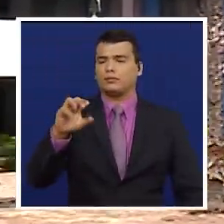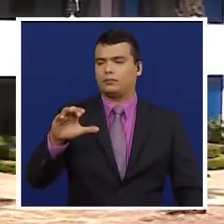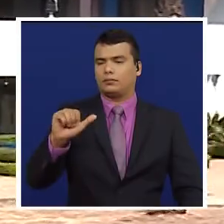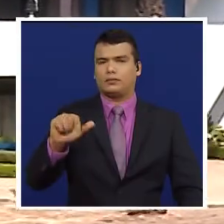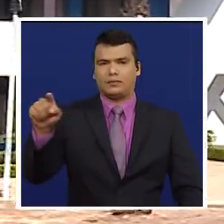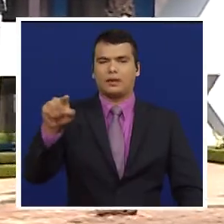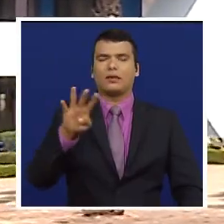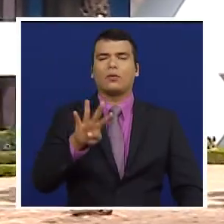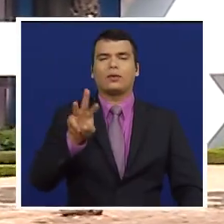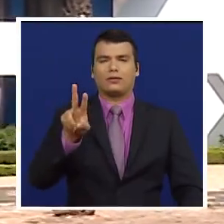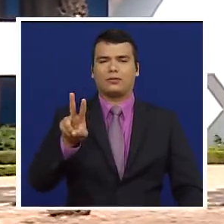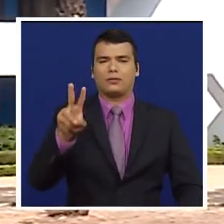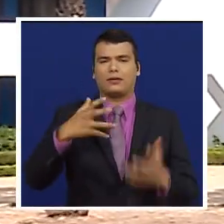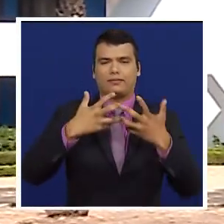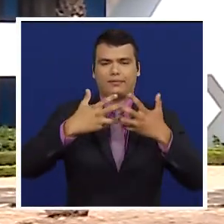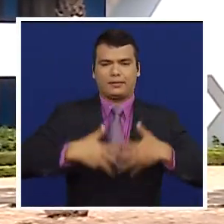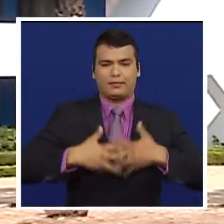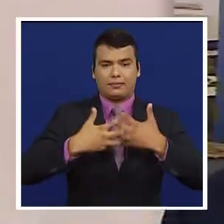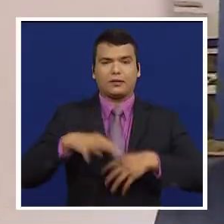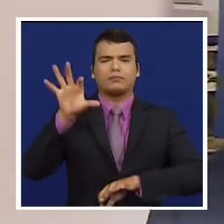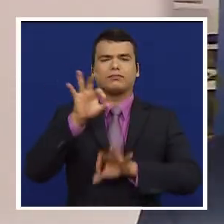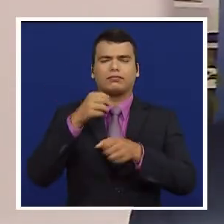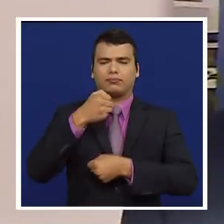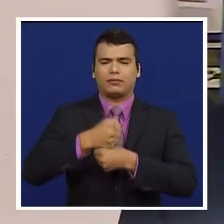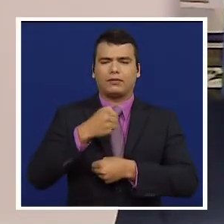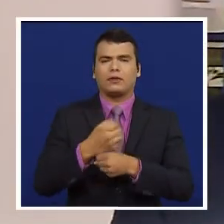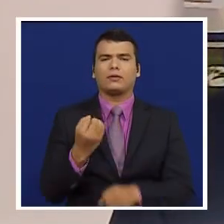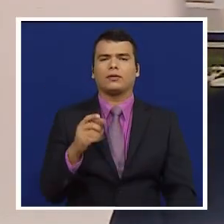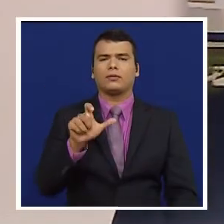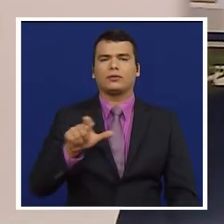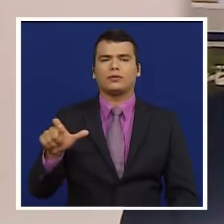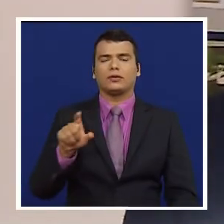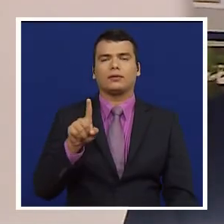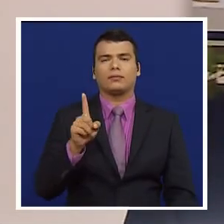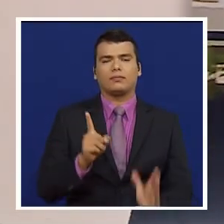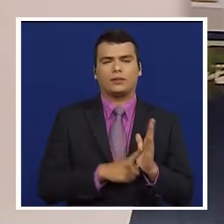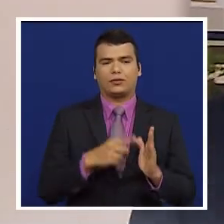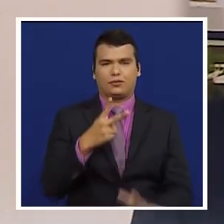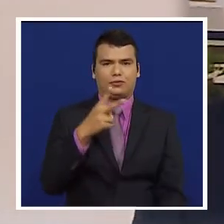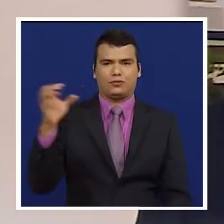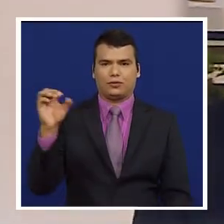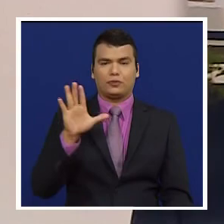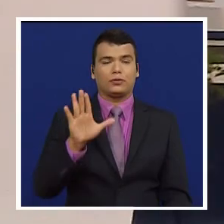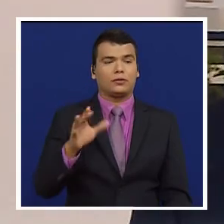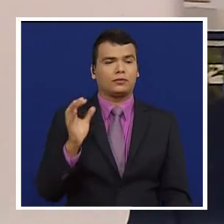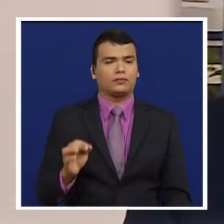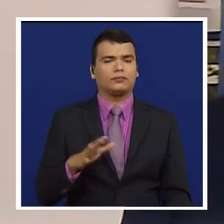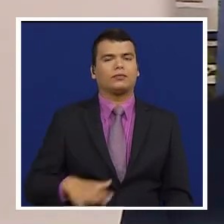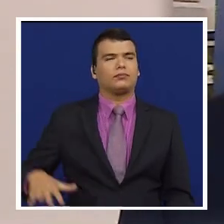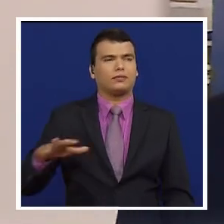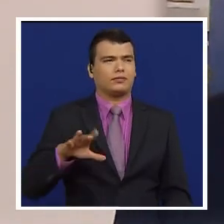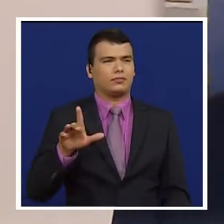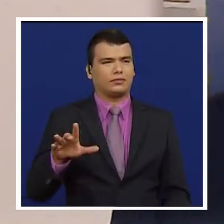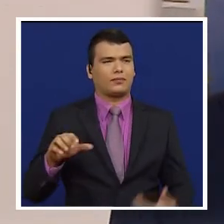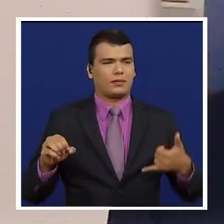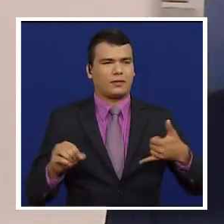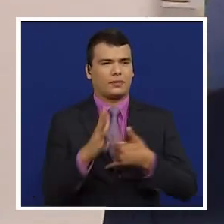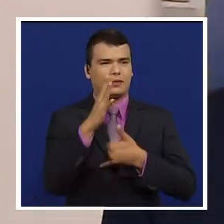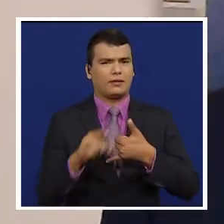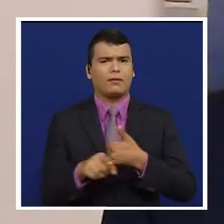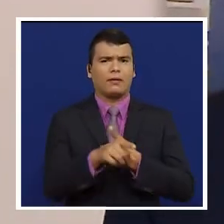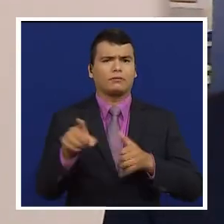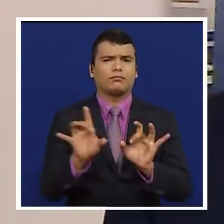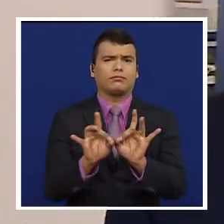empresas que generan 1.100 empleos directos. Un año lleno de retos, pero en el sector exportador, donde está la zona franca del Pacífico, también lleno